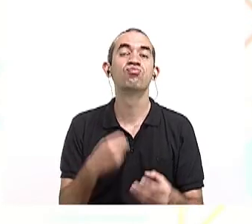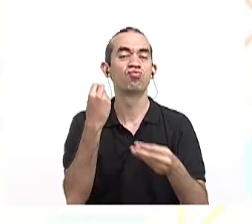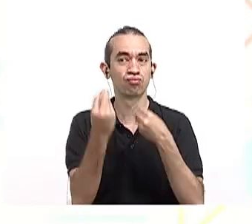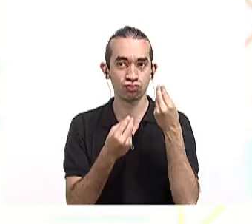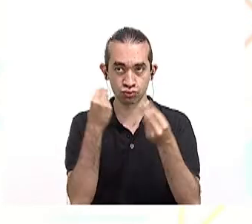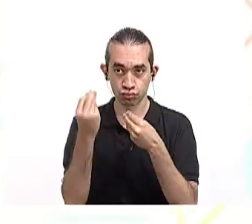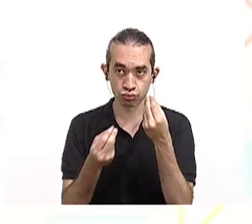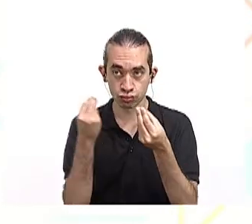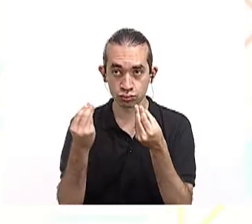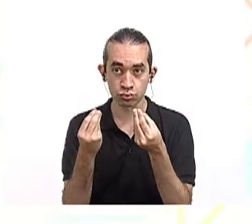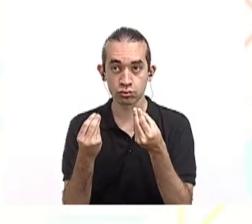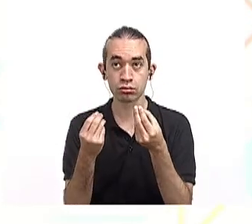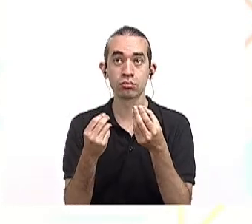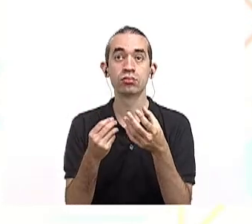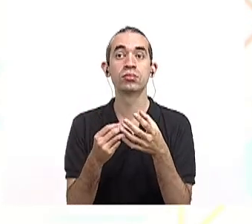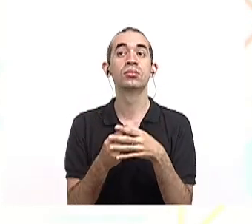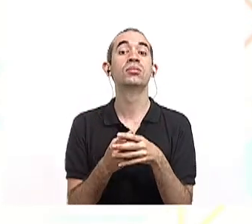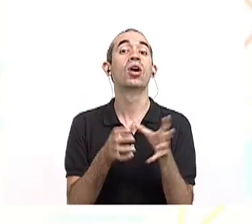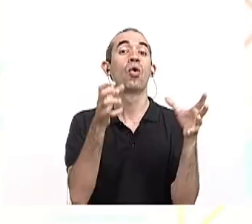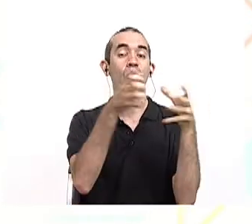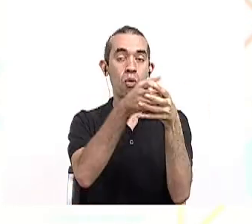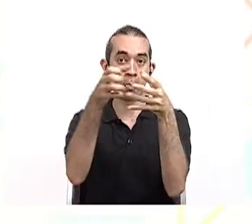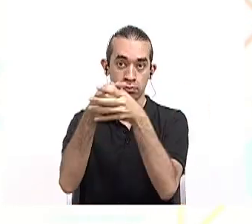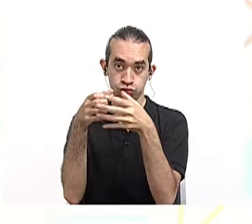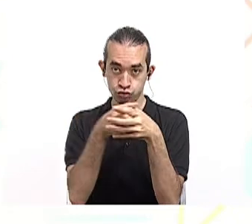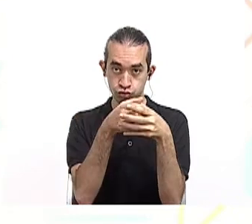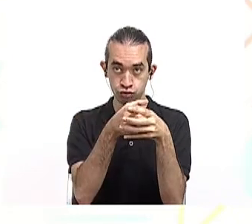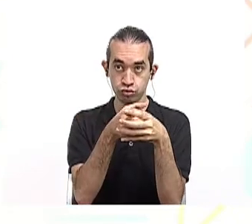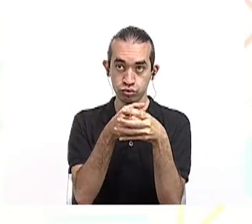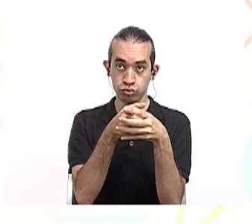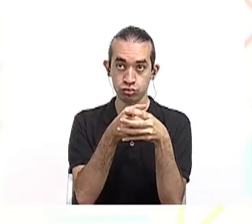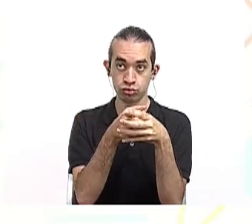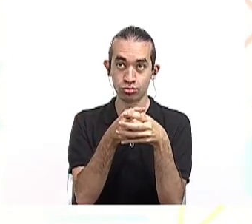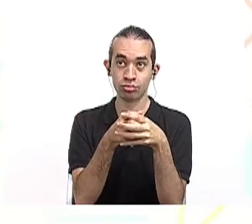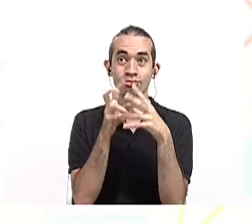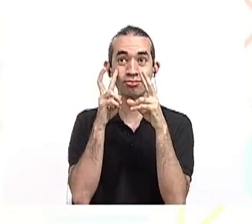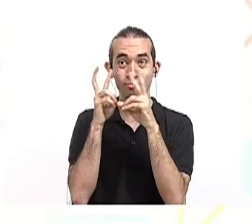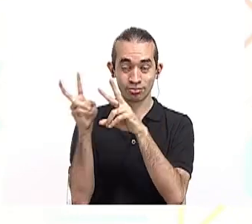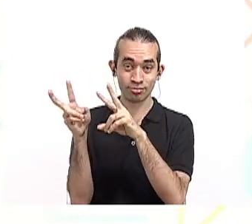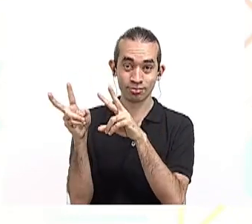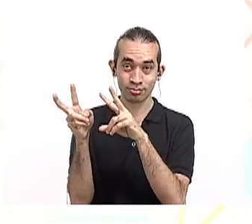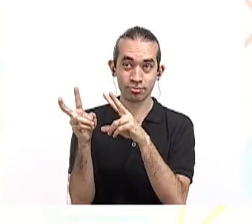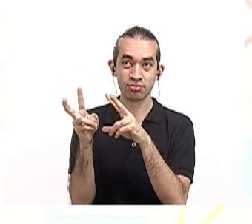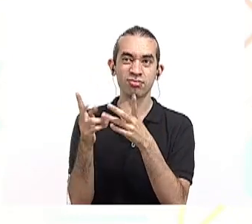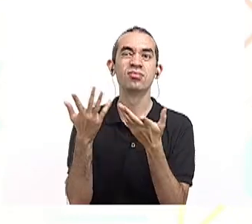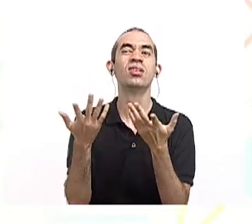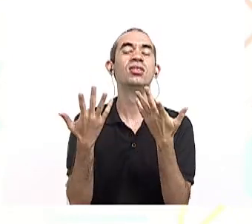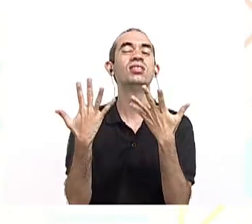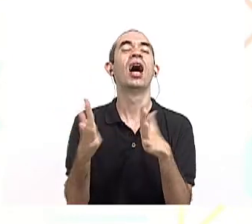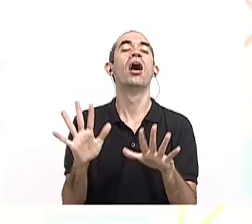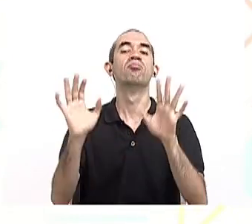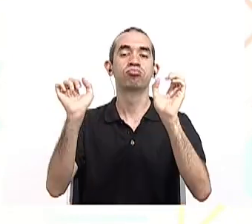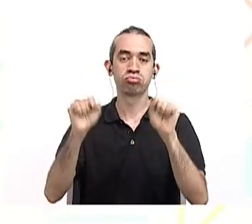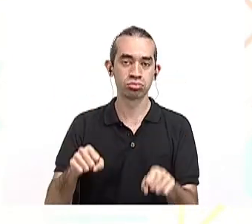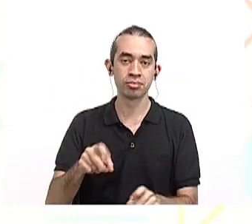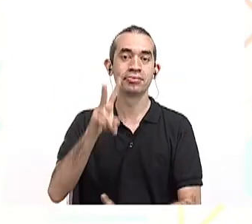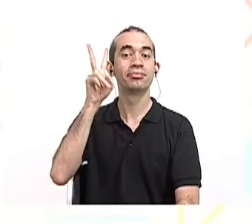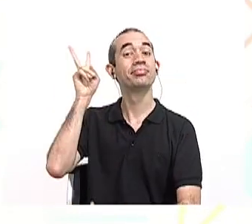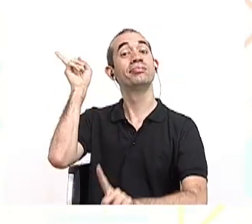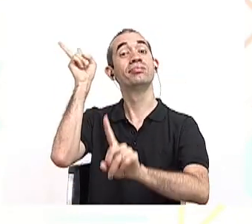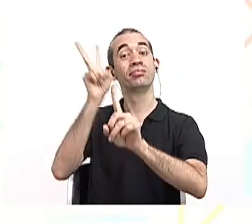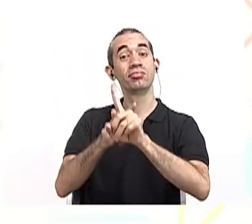entonces, agrupamos la expresión y ahora aplicamos